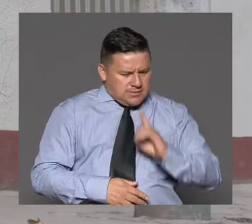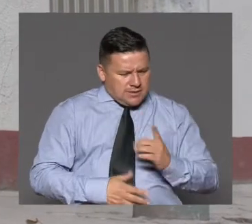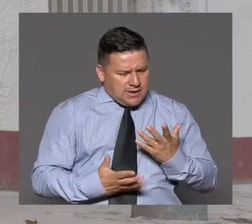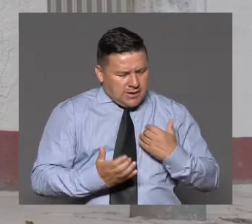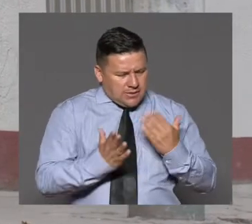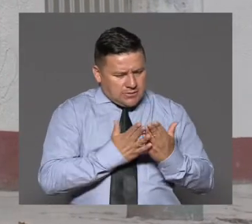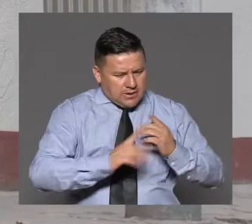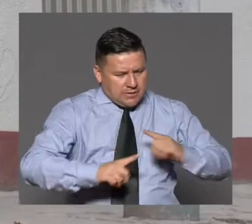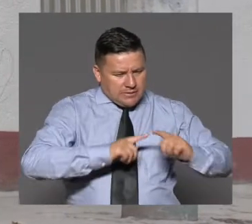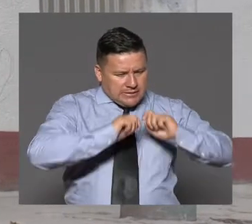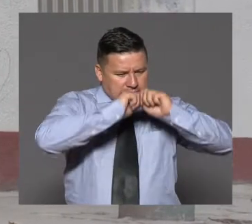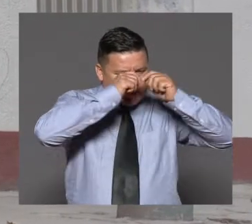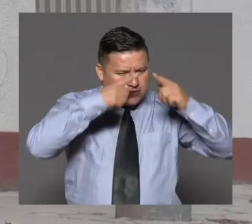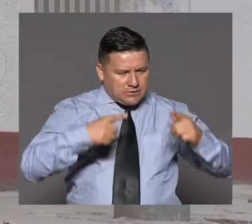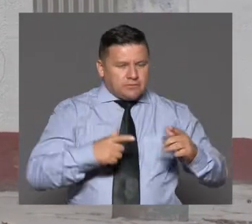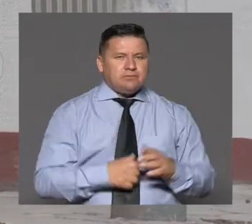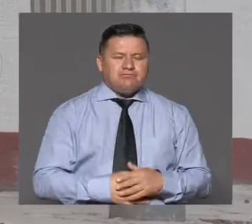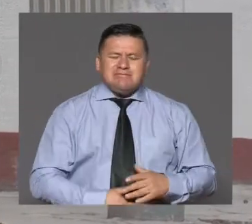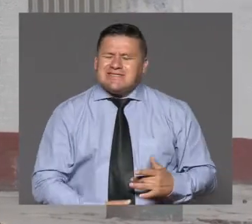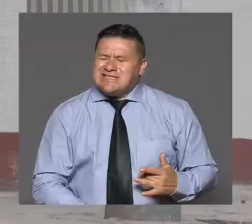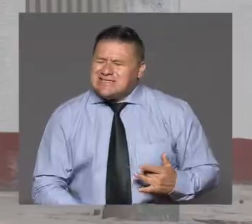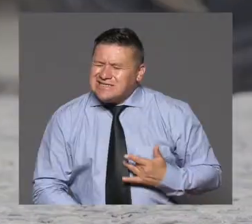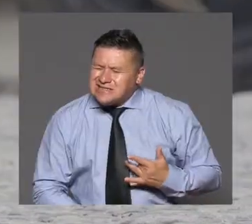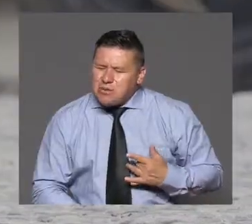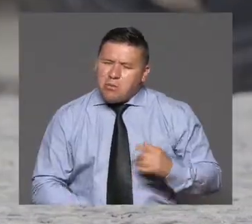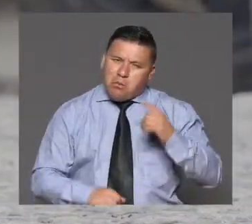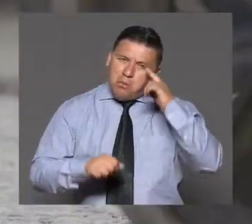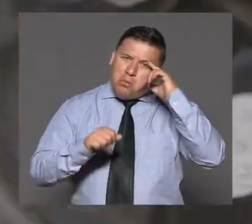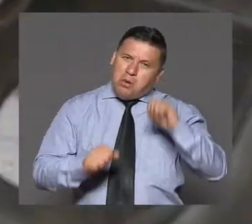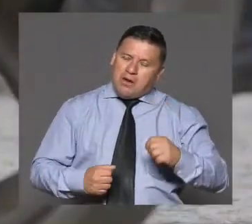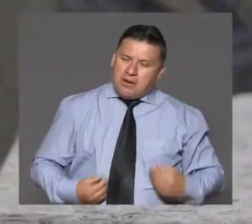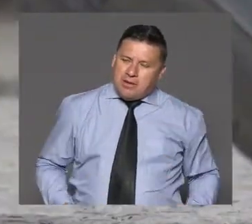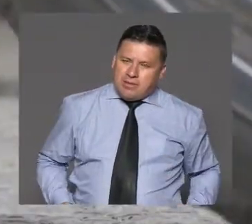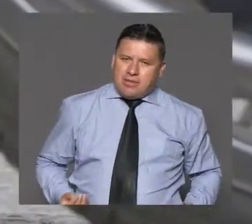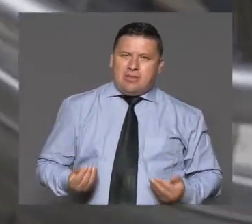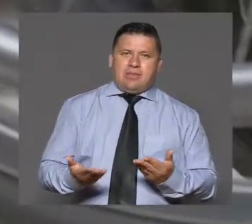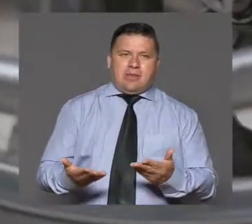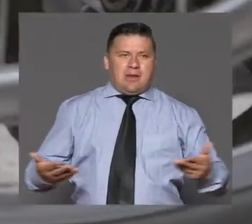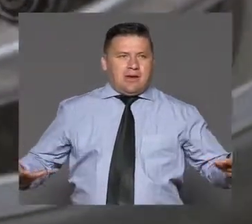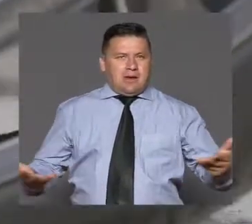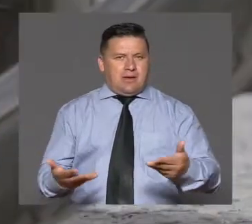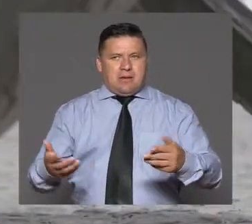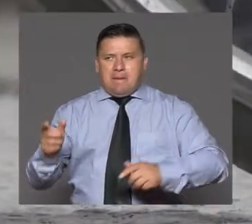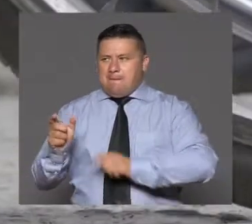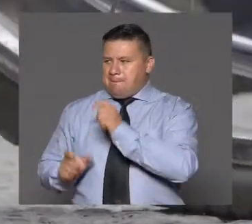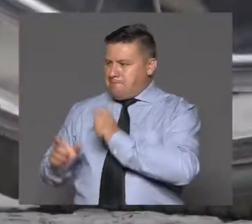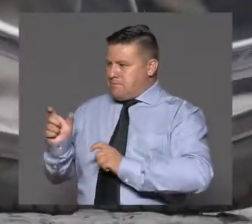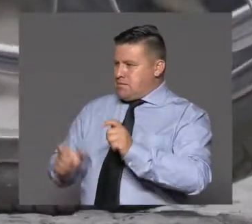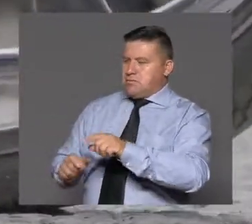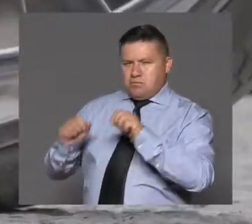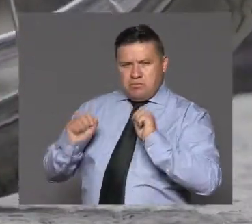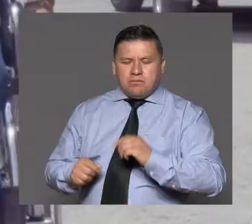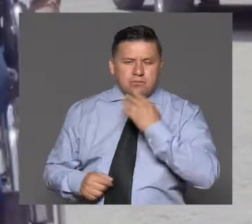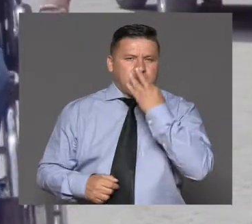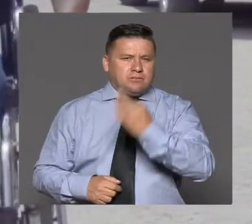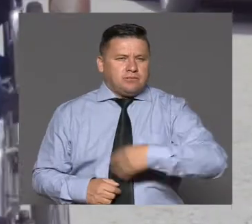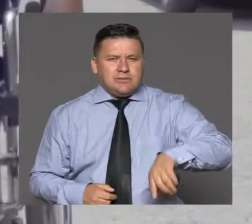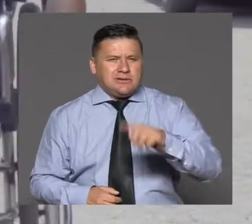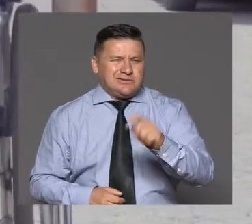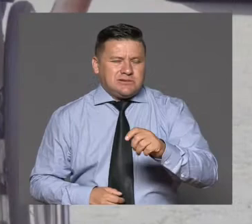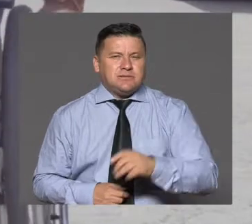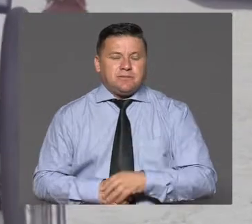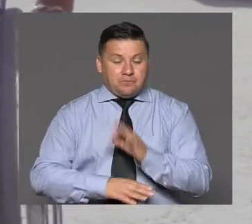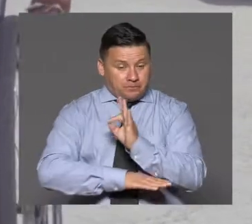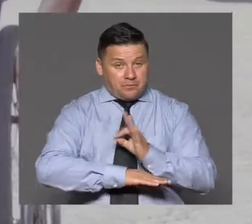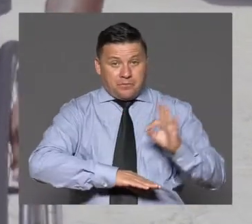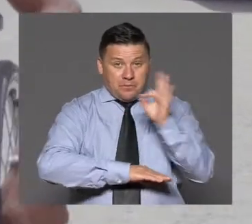estudiar administración pública. Siento que puedo contribuirle mucho y ayudar a aquellas personas que realmente lo necesitan. La